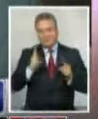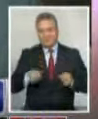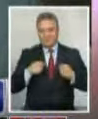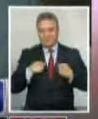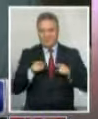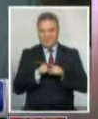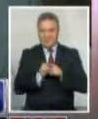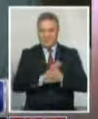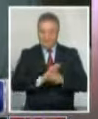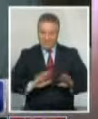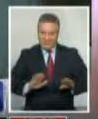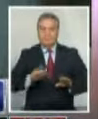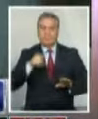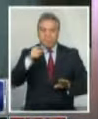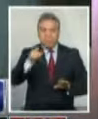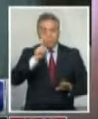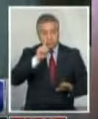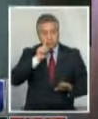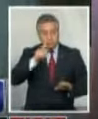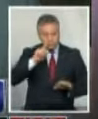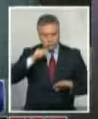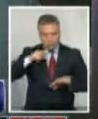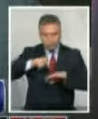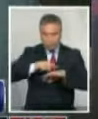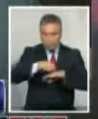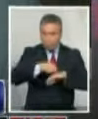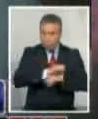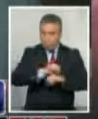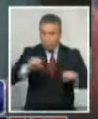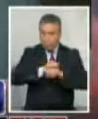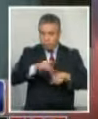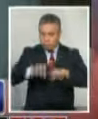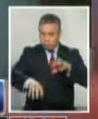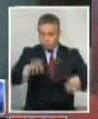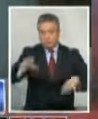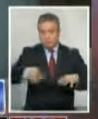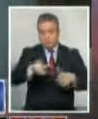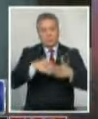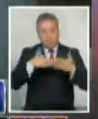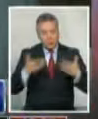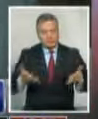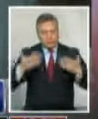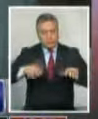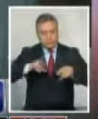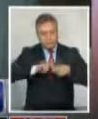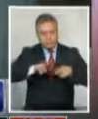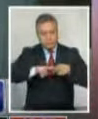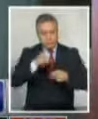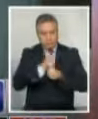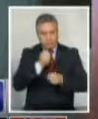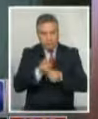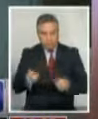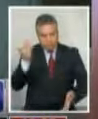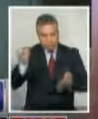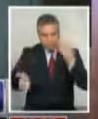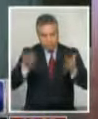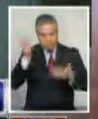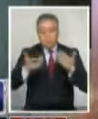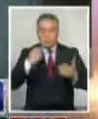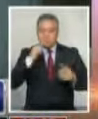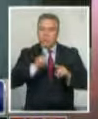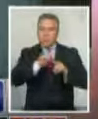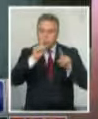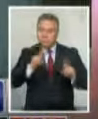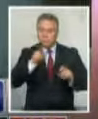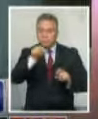asegura que todavía quedan minas antipersonales terrestres. ¿No se supone que se realizó este trabajo de desminado? Se lo pregunto como analista